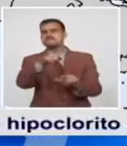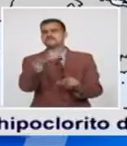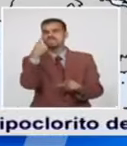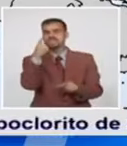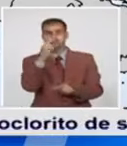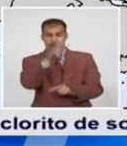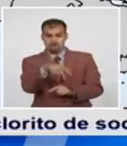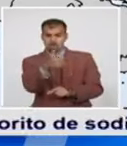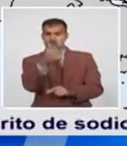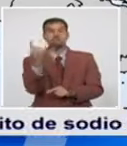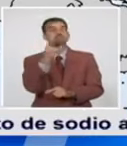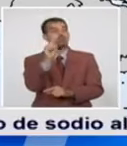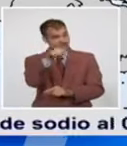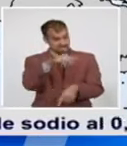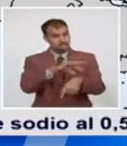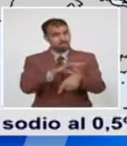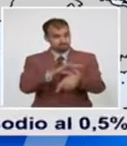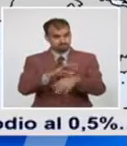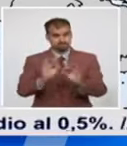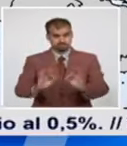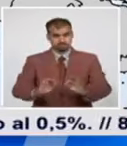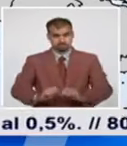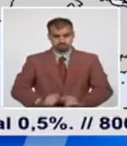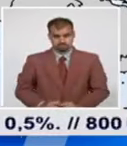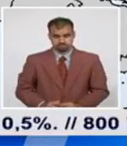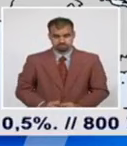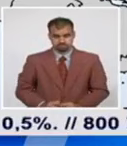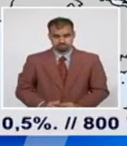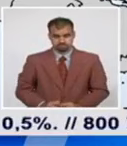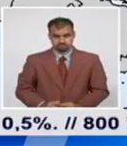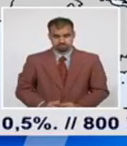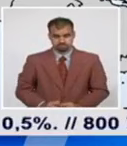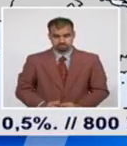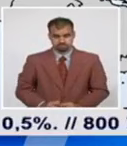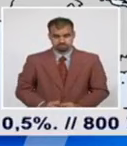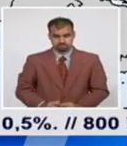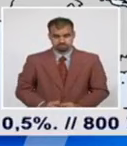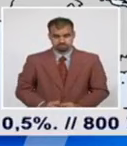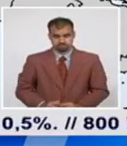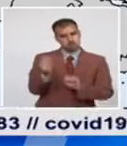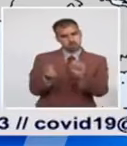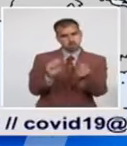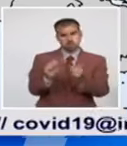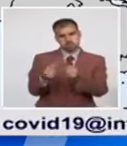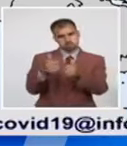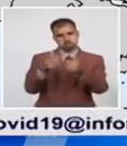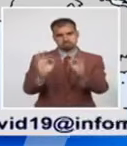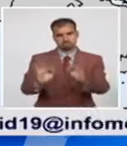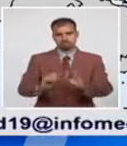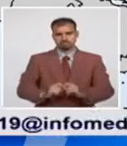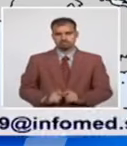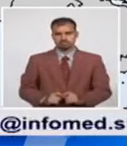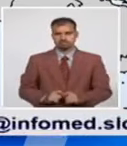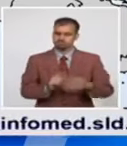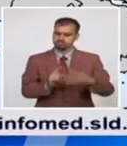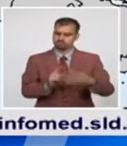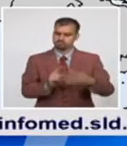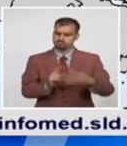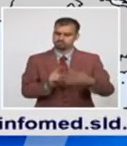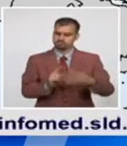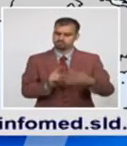pueden transmitir o transmiten, pero de todas formas 13 es una cifra baja. Artemisa, igual que Mayabeque,